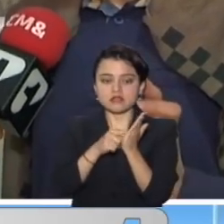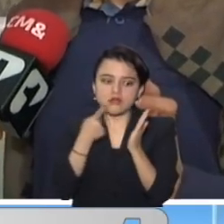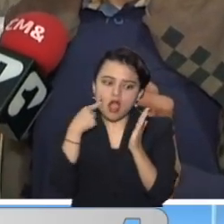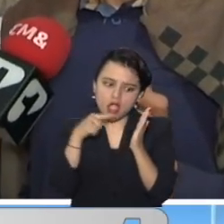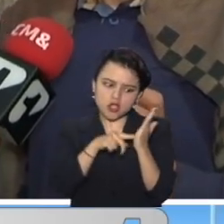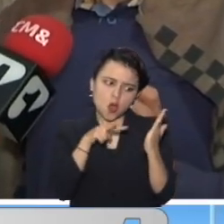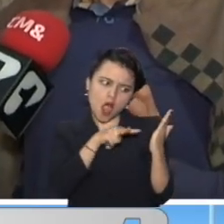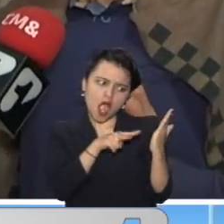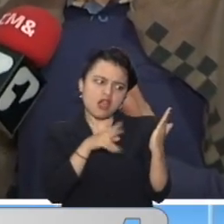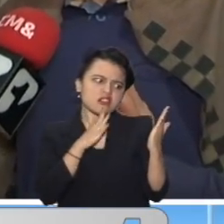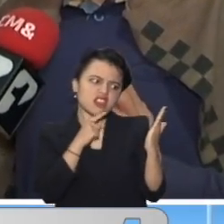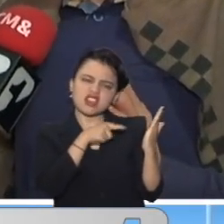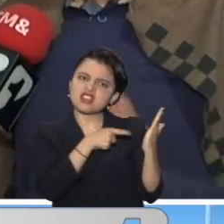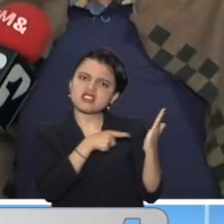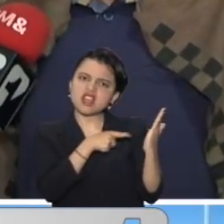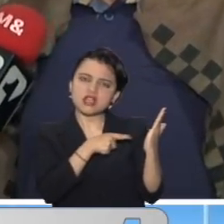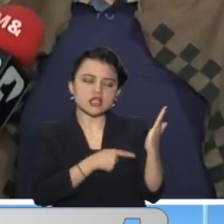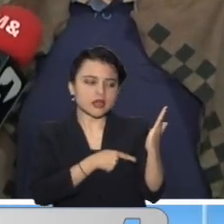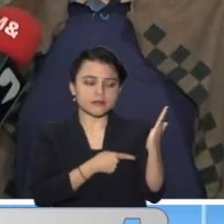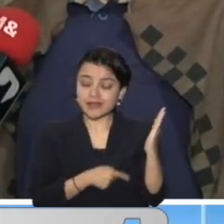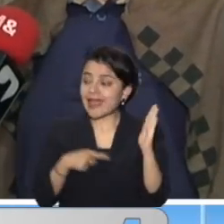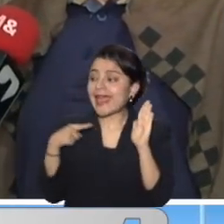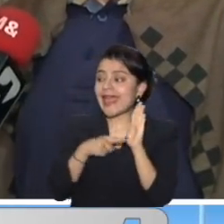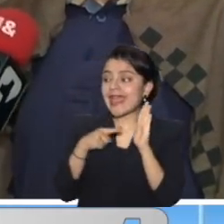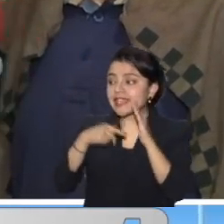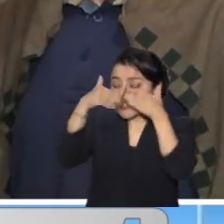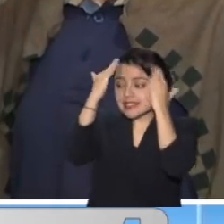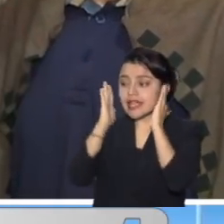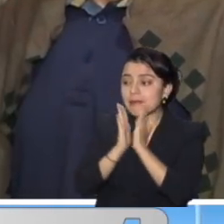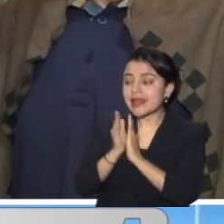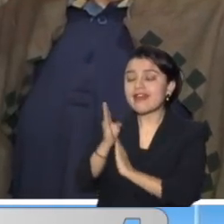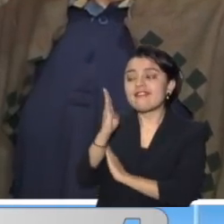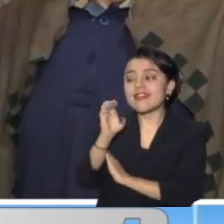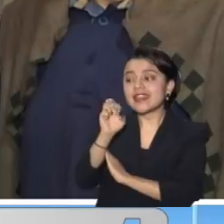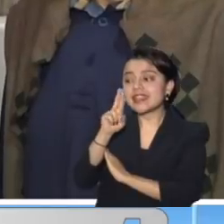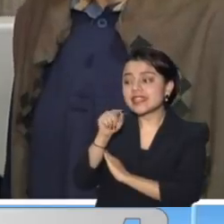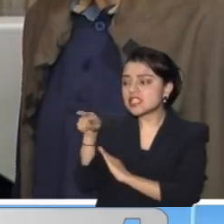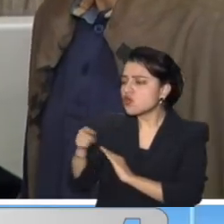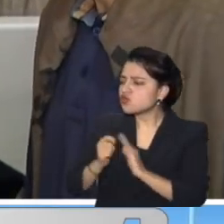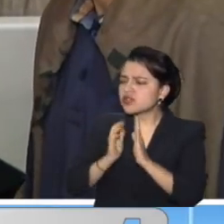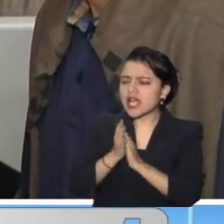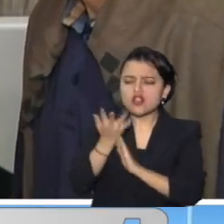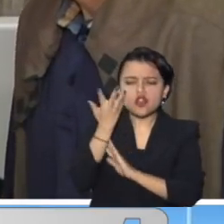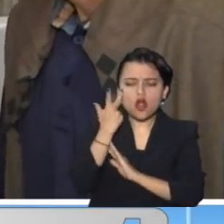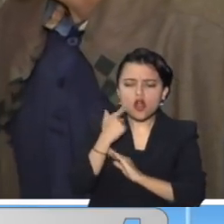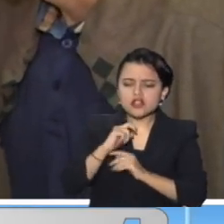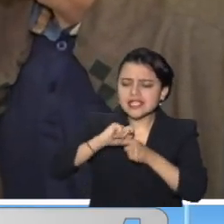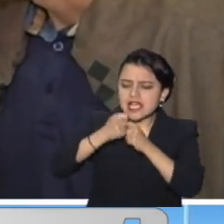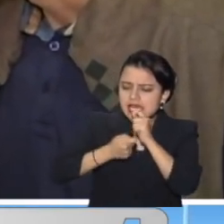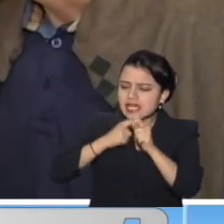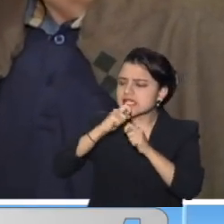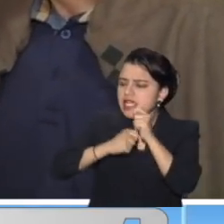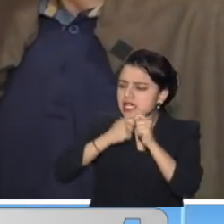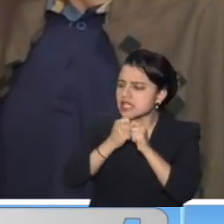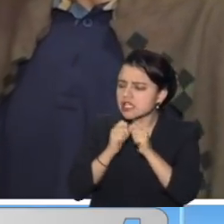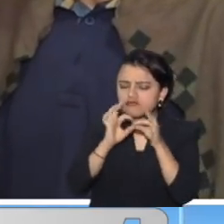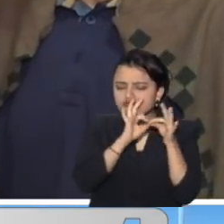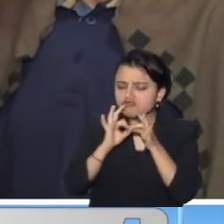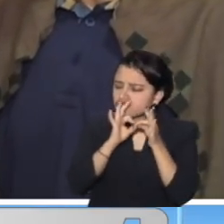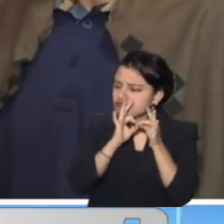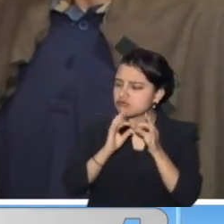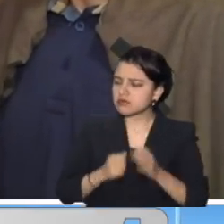dijo que me hiciera muy amigo de ella. Y se hizo usted amigo de la hermana y hoy cuenta con